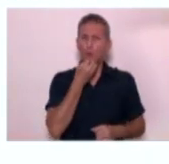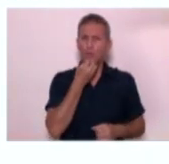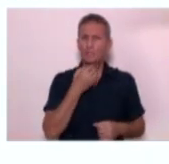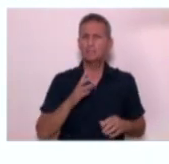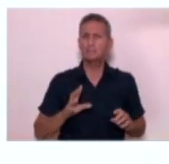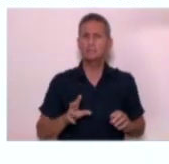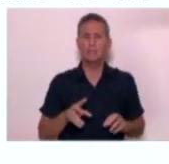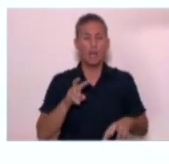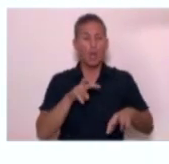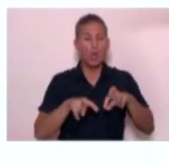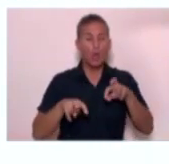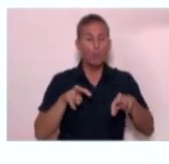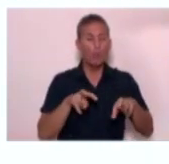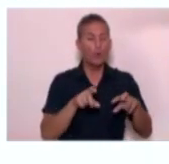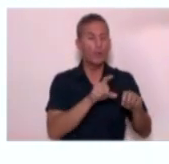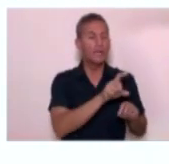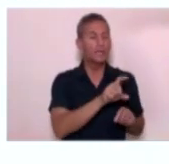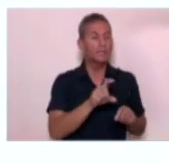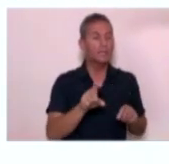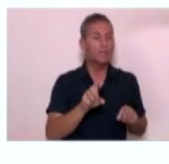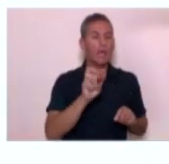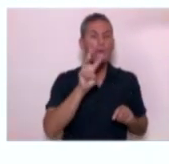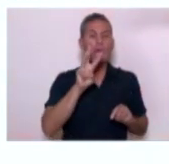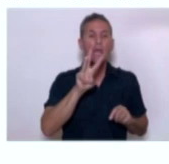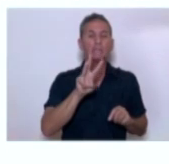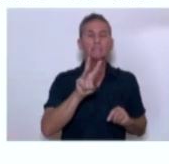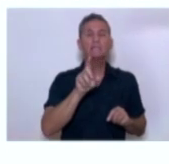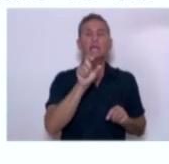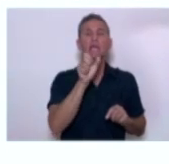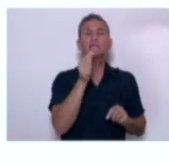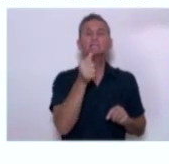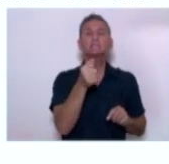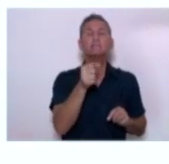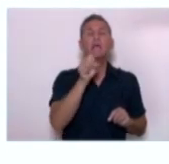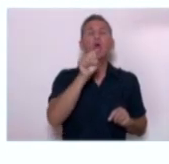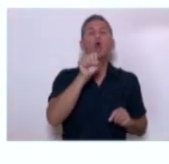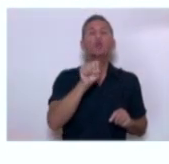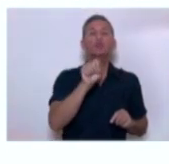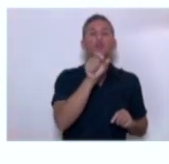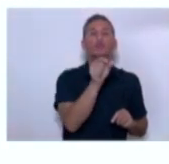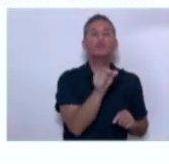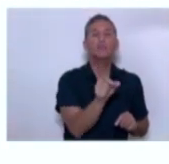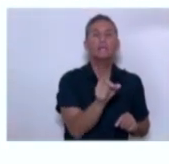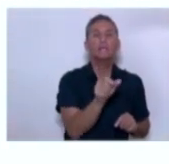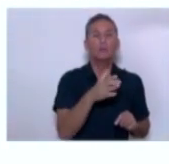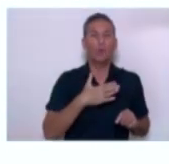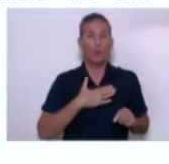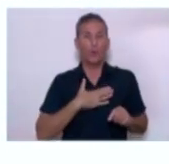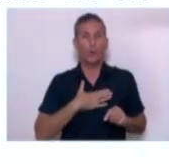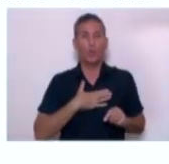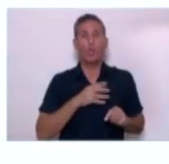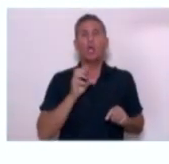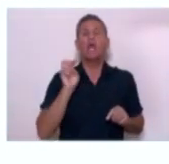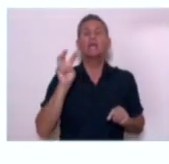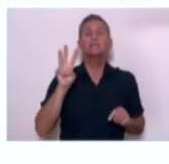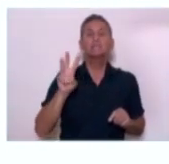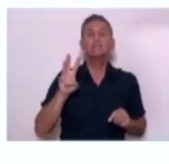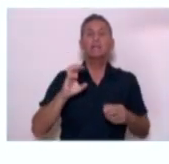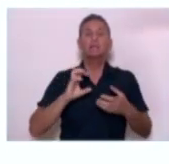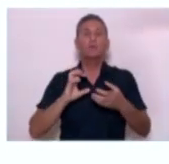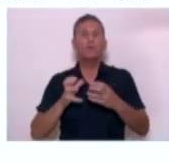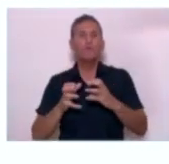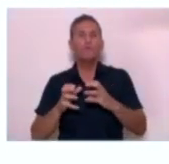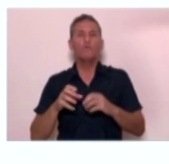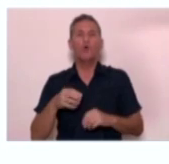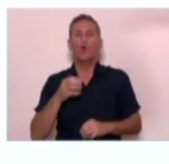ser: busquen el texto y escribe 3 sustantivos propios, 3 adjetivos, 3